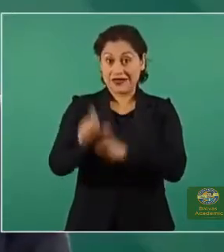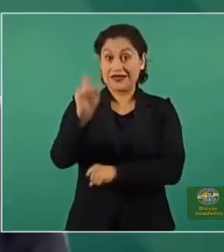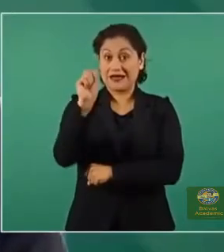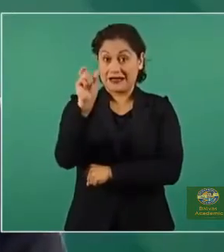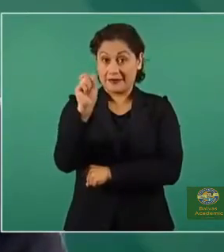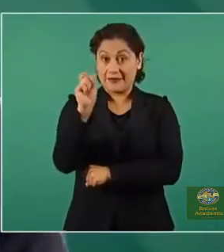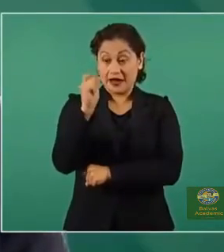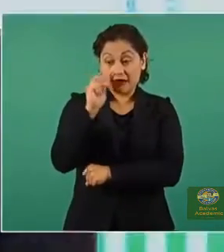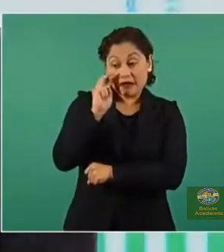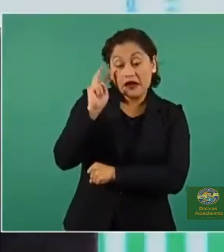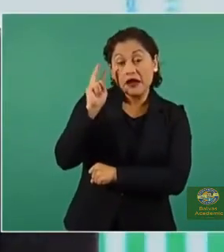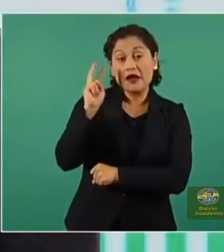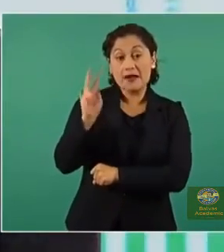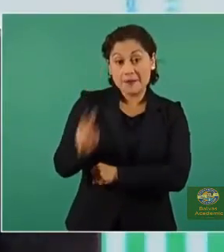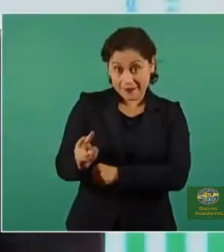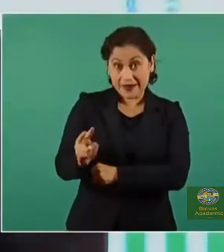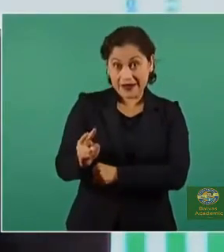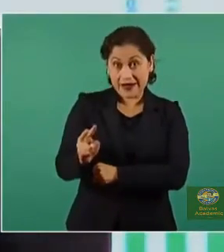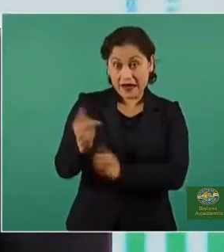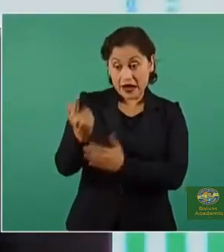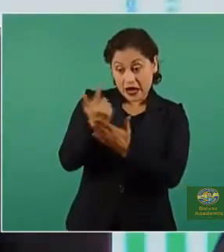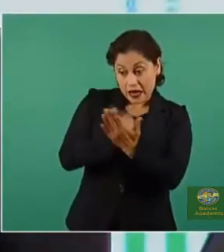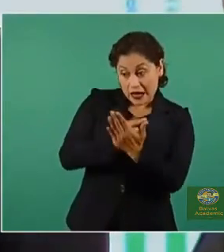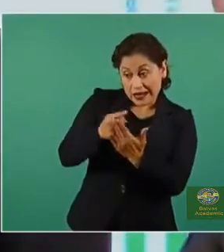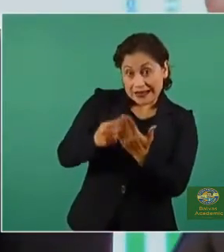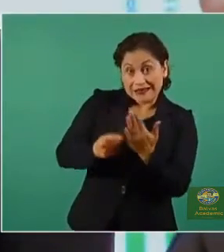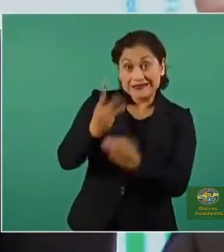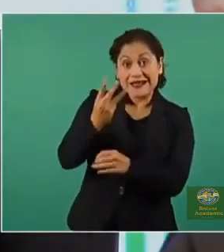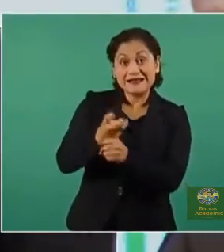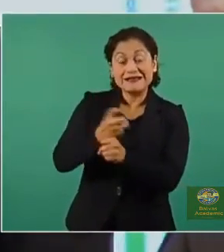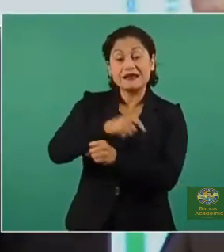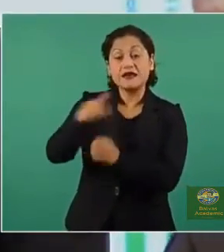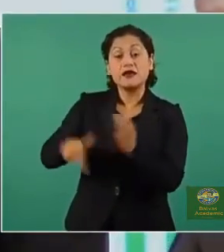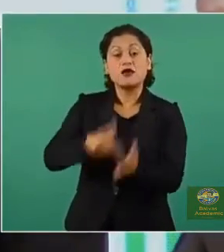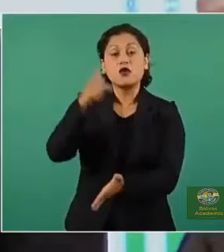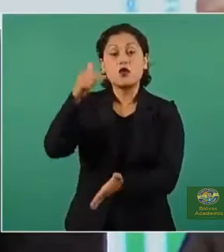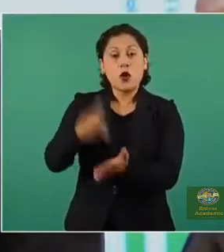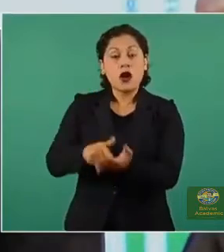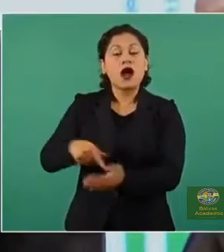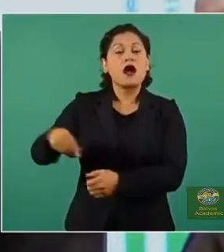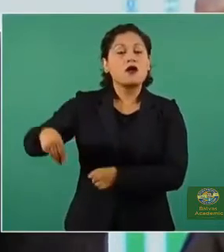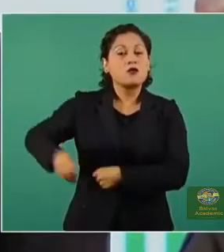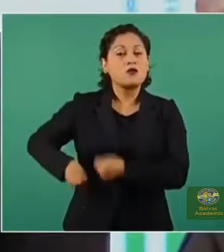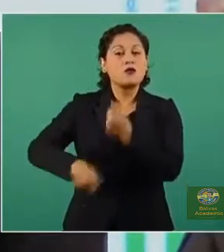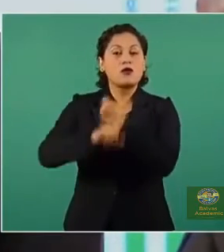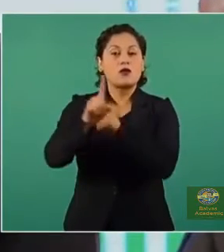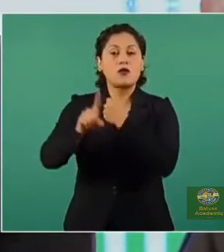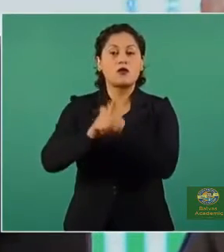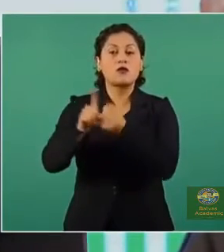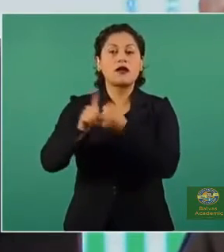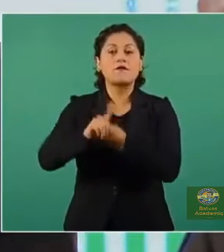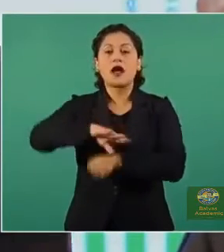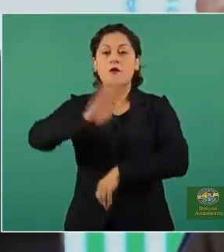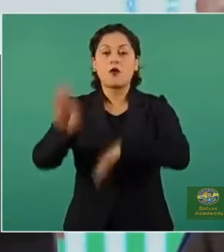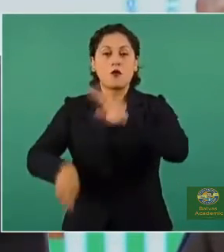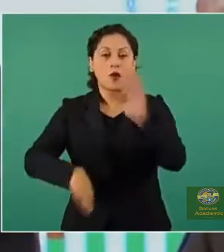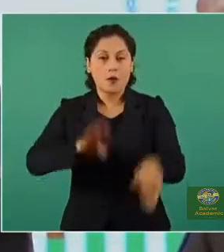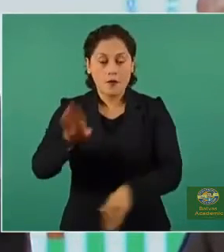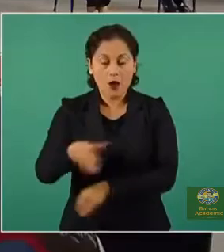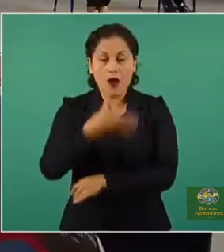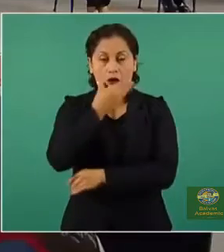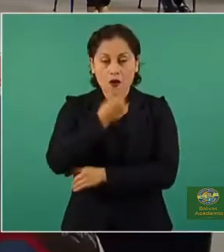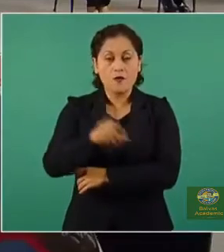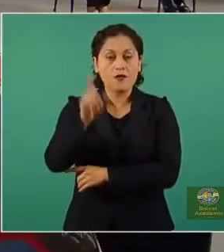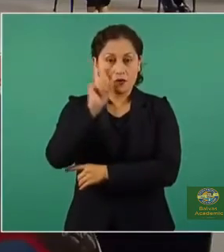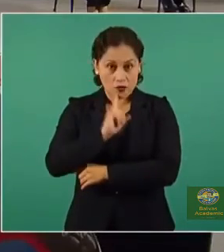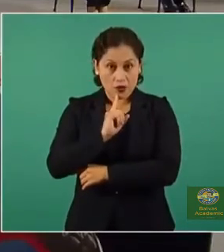niños en el país es el homicidio de los niños y es la sexta entre las niñas